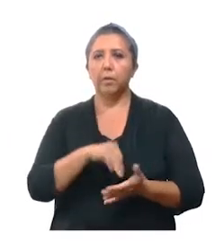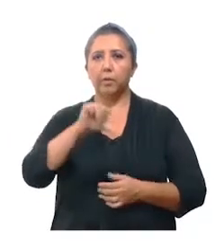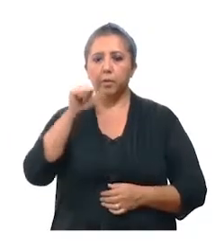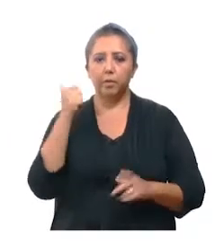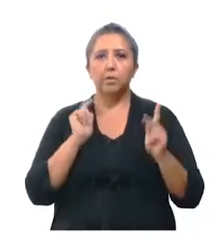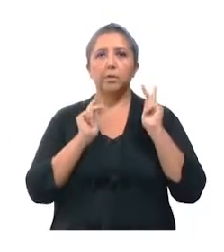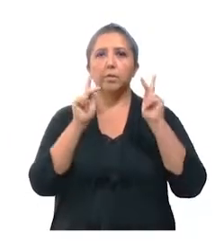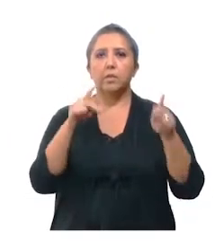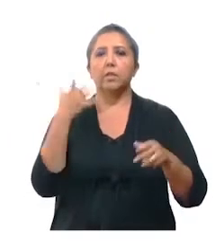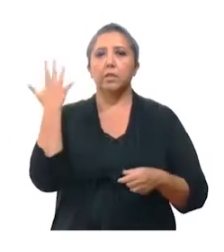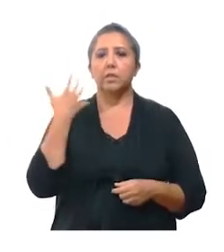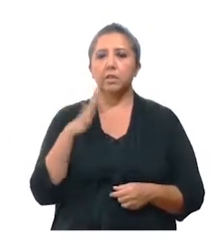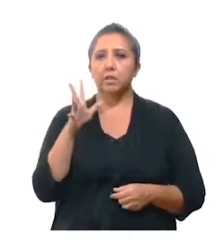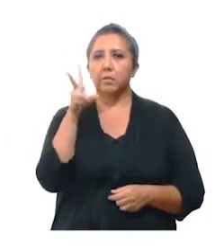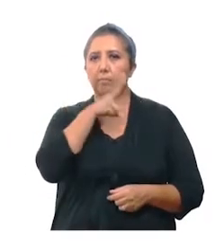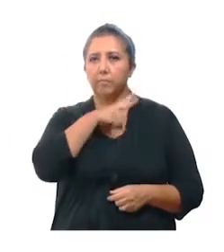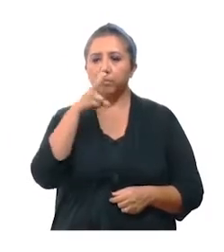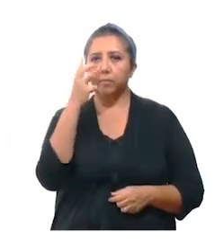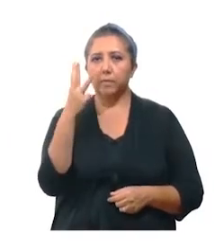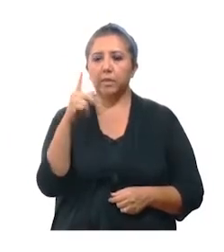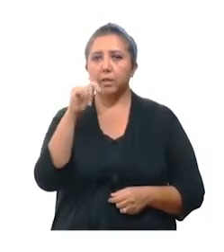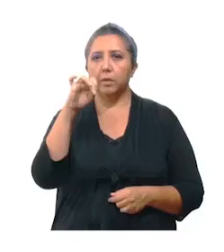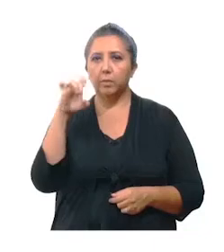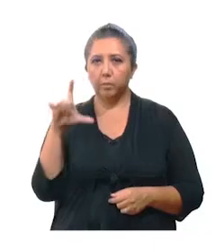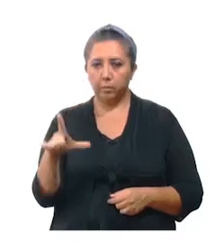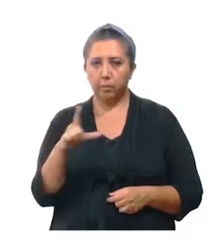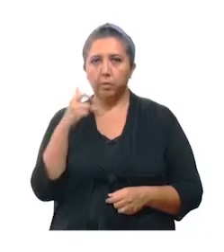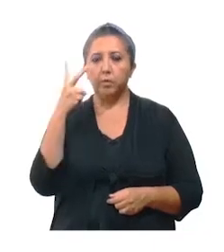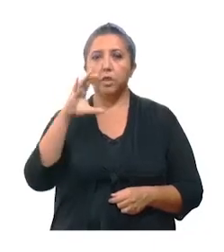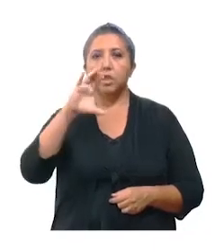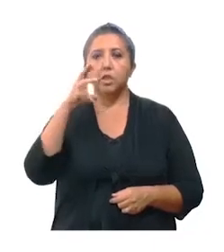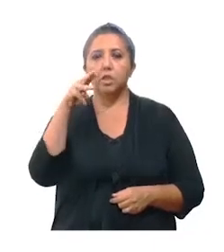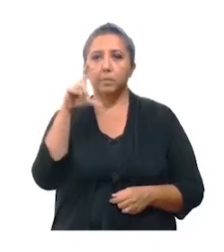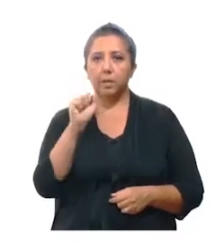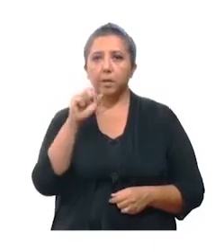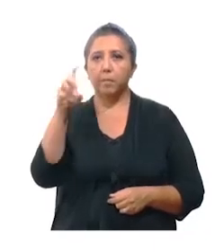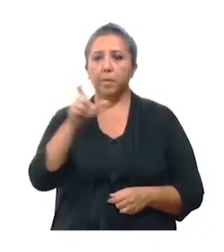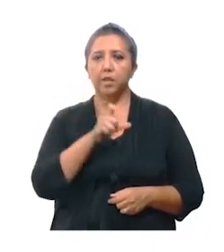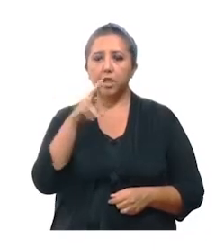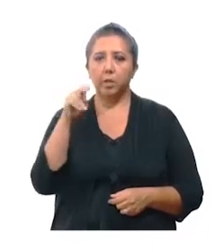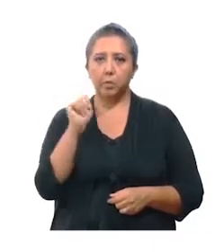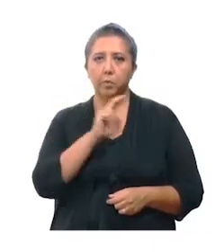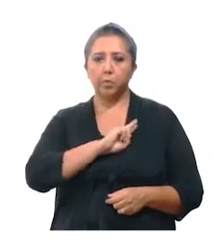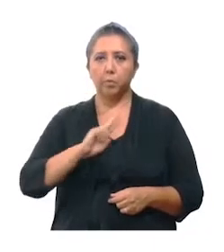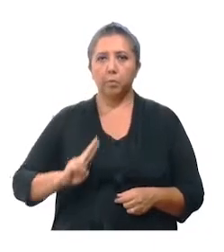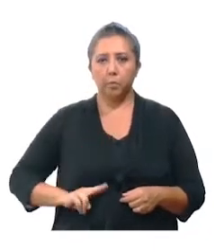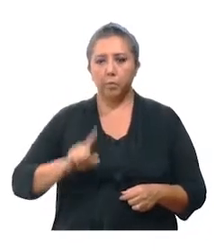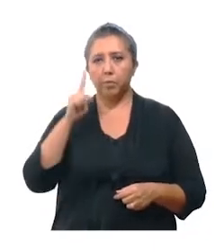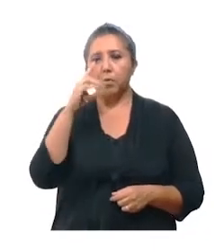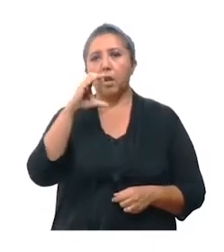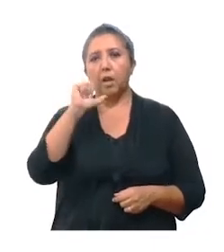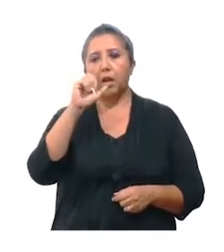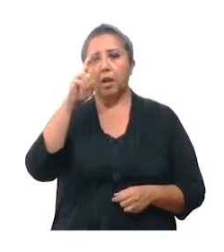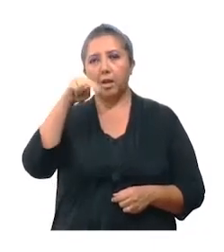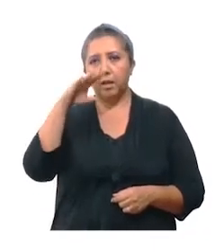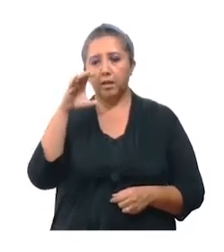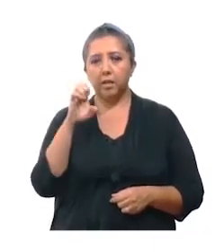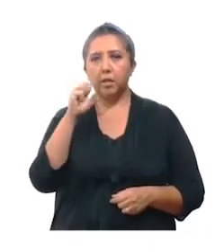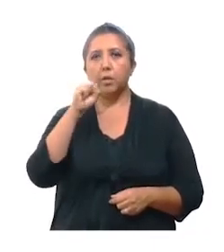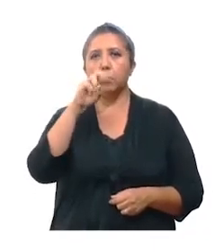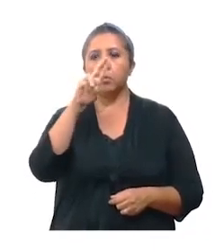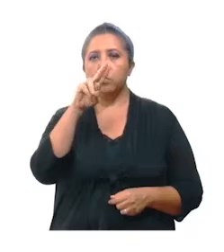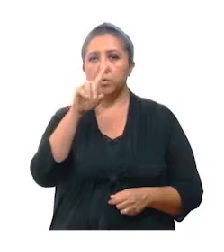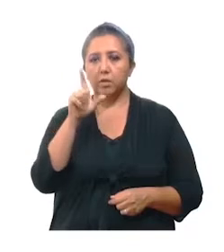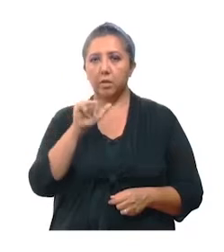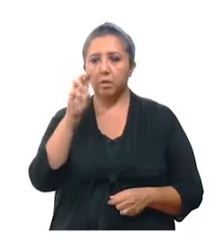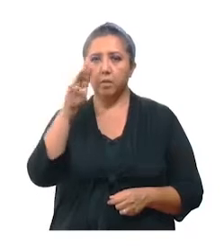11 en Progreso, 10 en Valladolid, 3 en Ticul, 2 en Chichimilá, Maxcanú y Humán, y 1 en Acanqué, Chapap, Cuzamá,